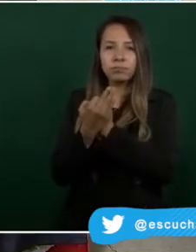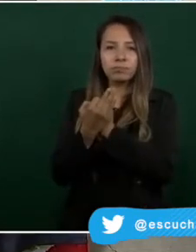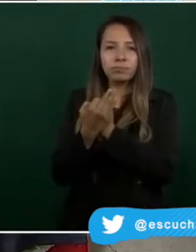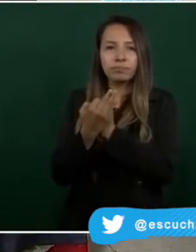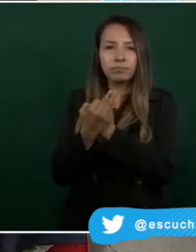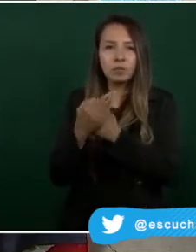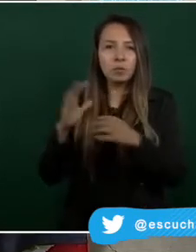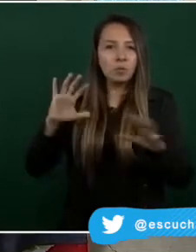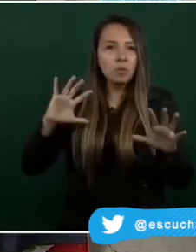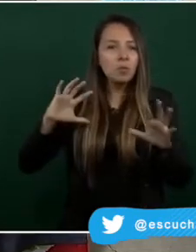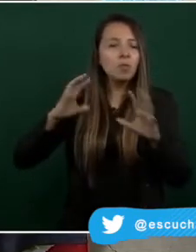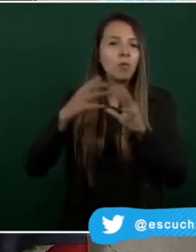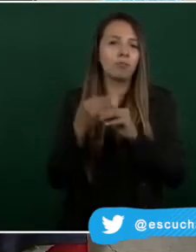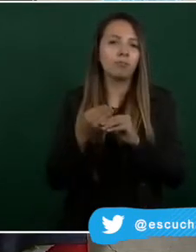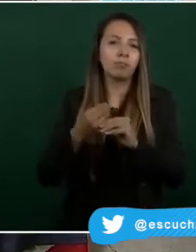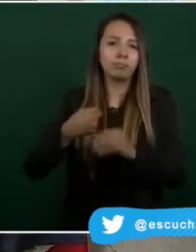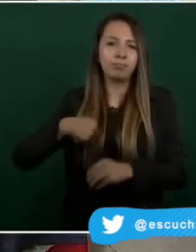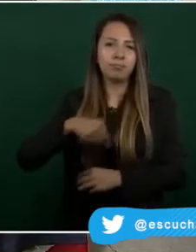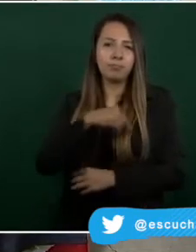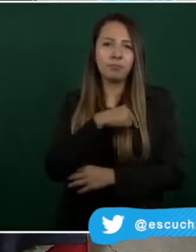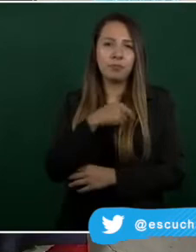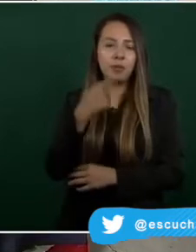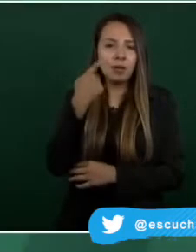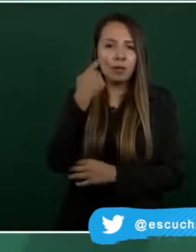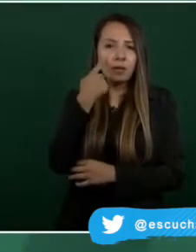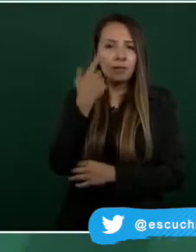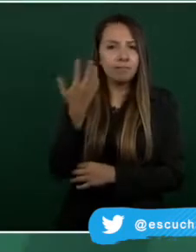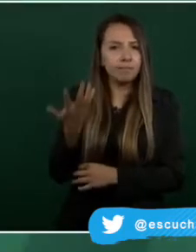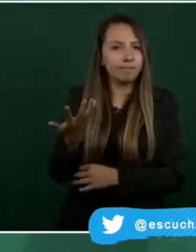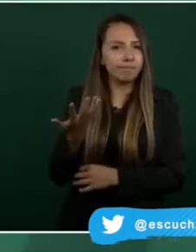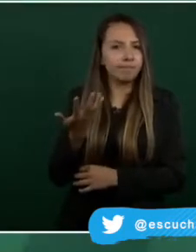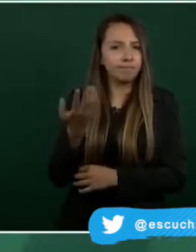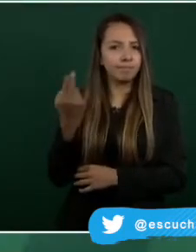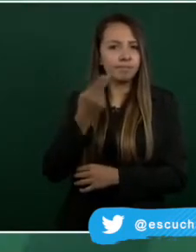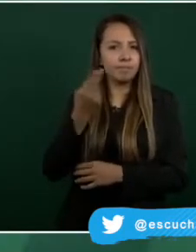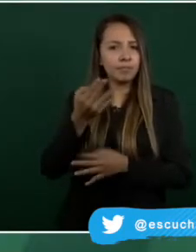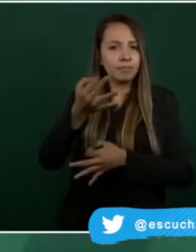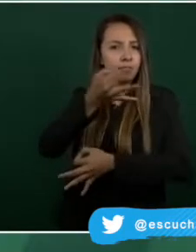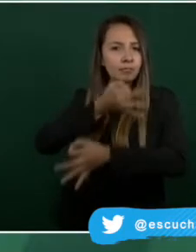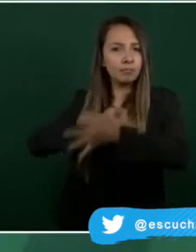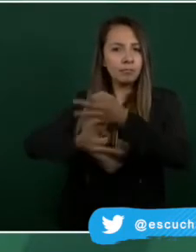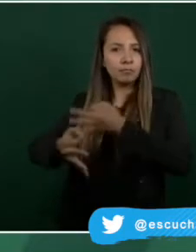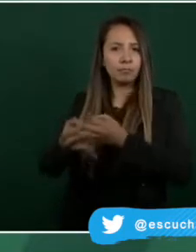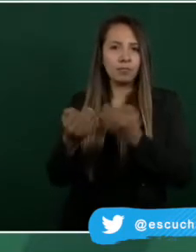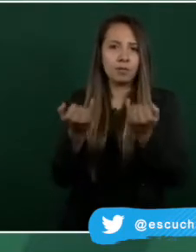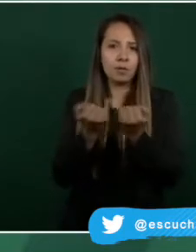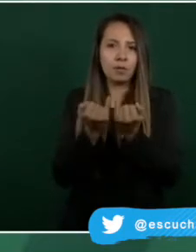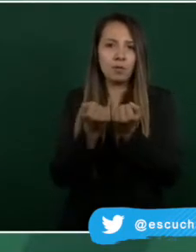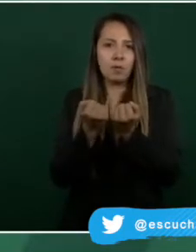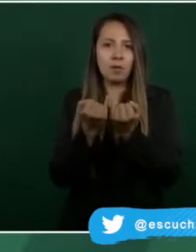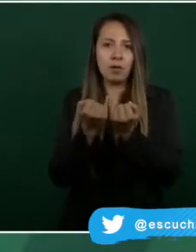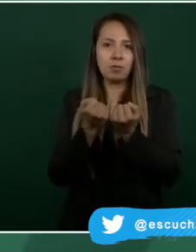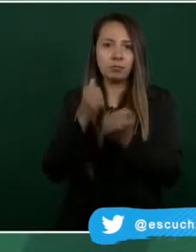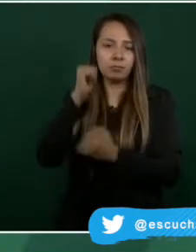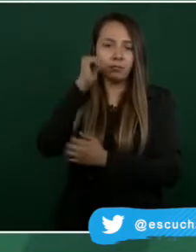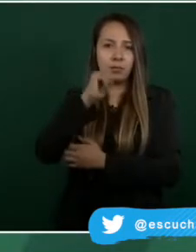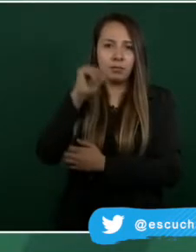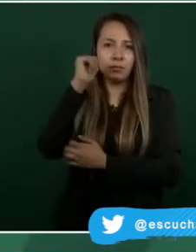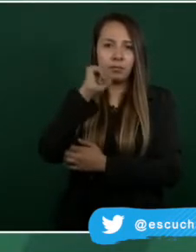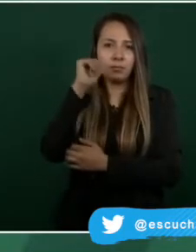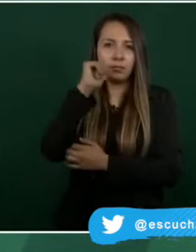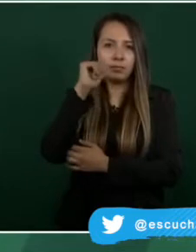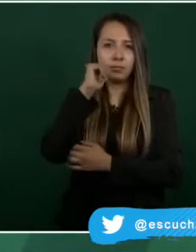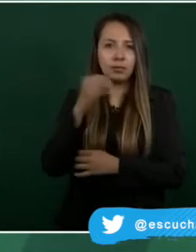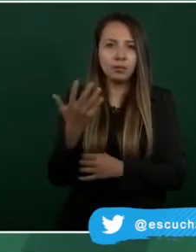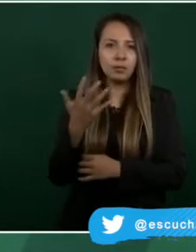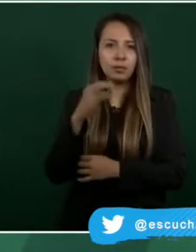Sobre el rescate de los mineros, se confirmó que el nivel de agua va disminuyendo, por lo que Protección Civil confía en que los trabajos de rescate